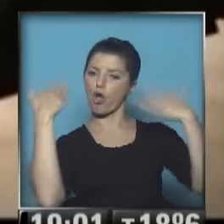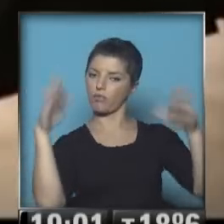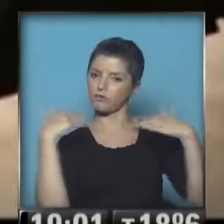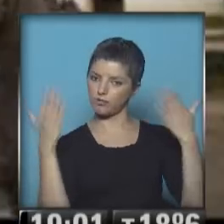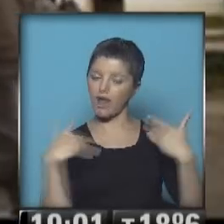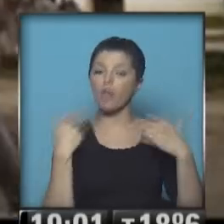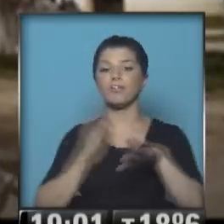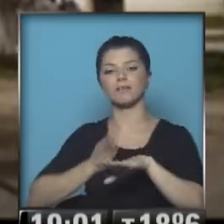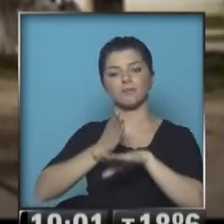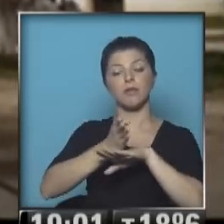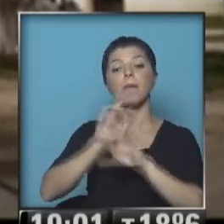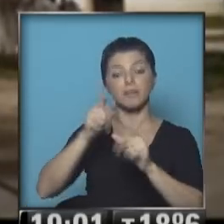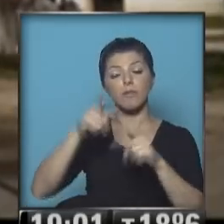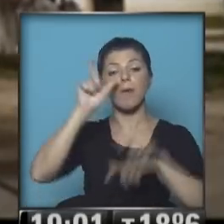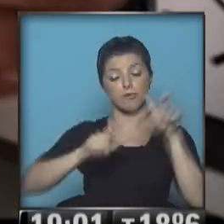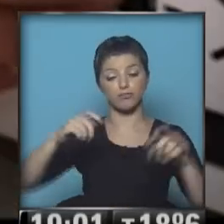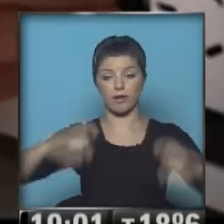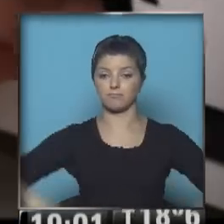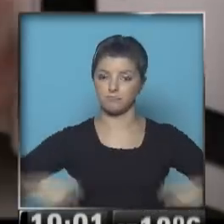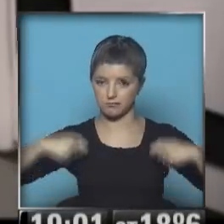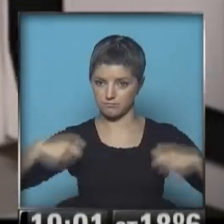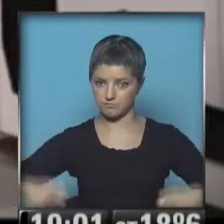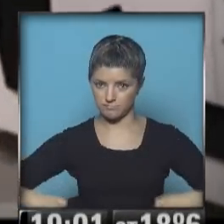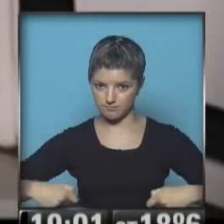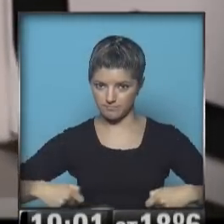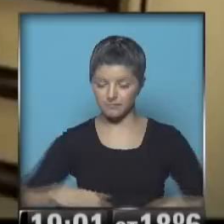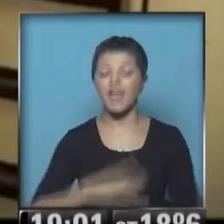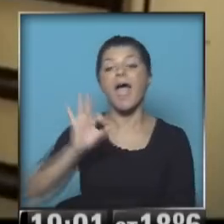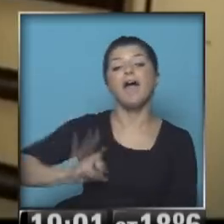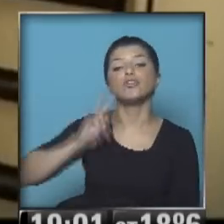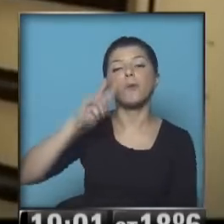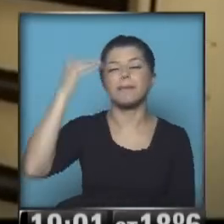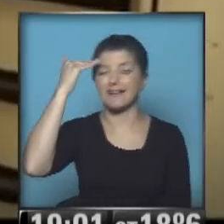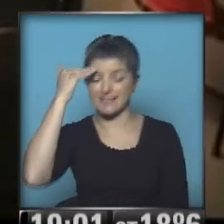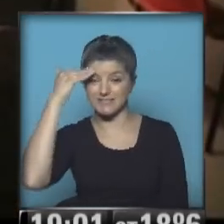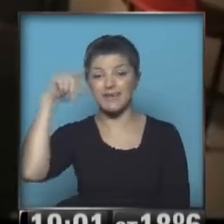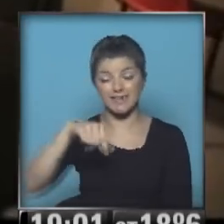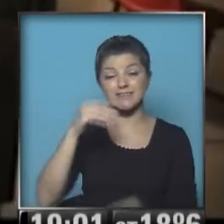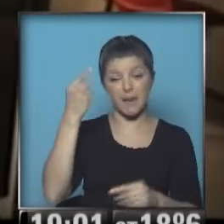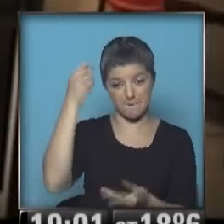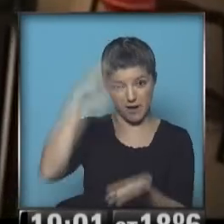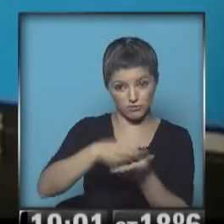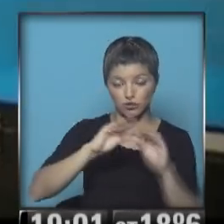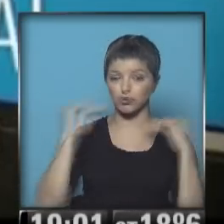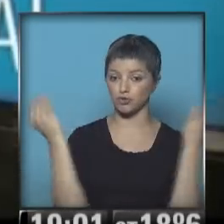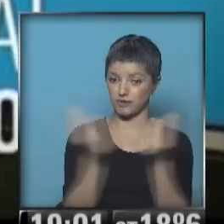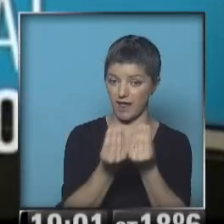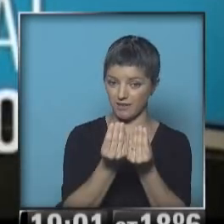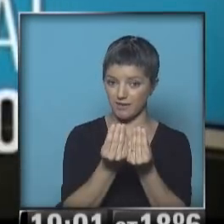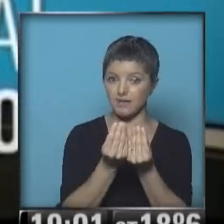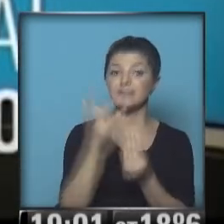y accesibilidad para personas con movilidad reducida. Para el año 2015, la inversión total en el programa habrá alcanzado